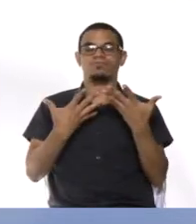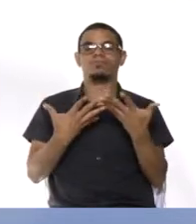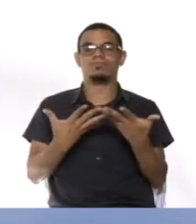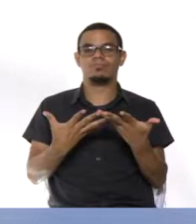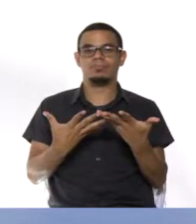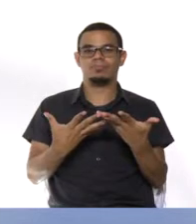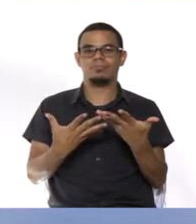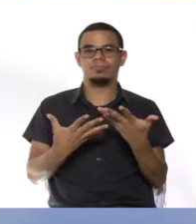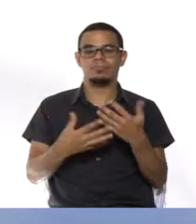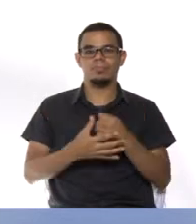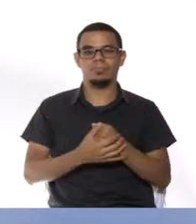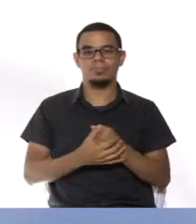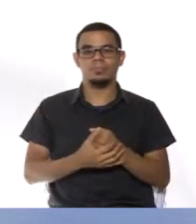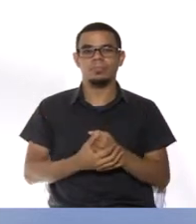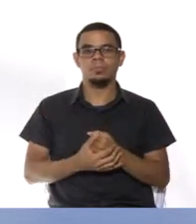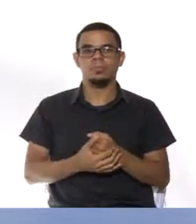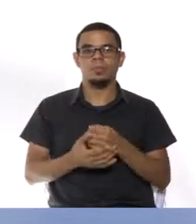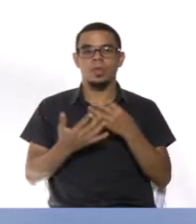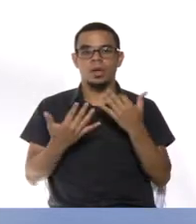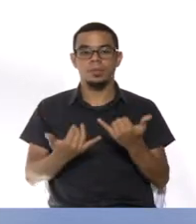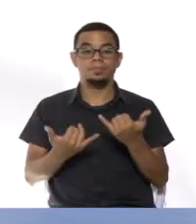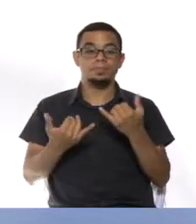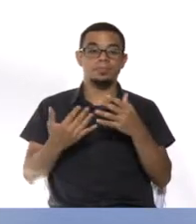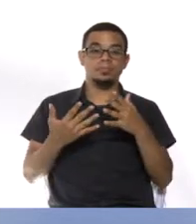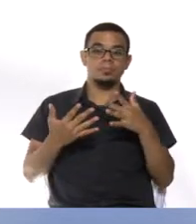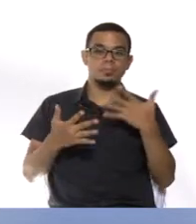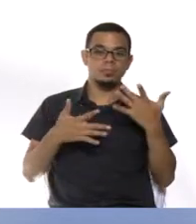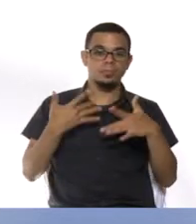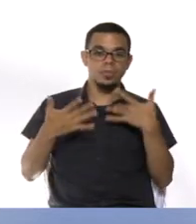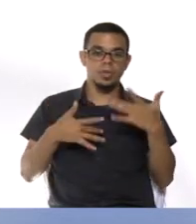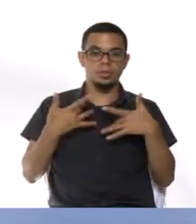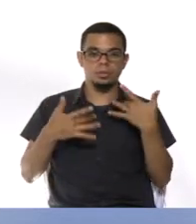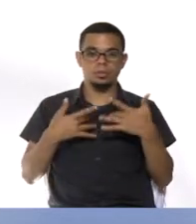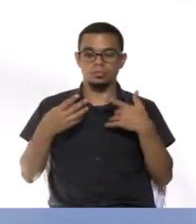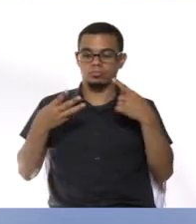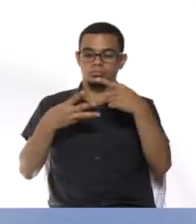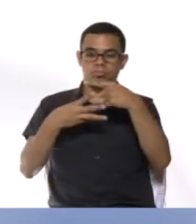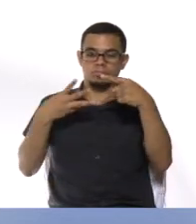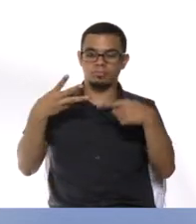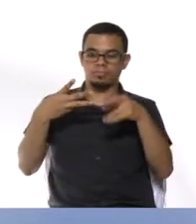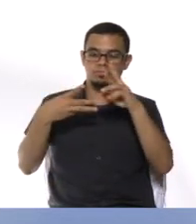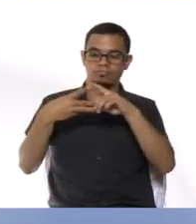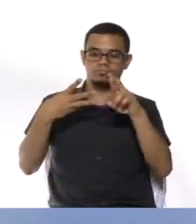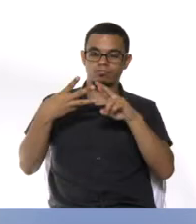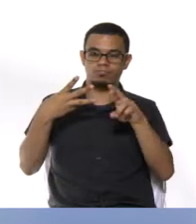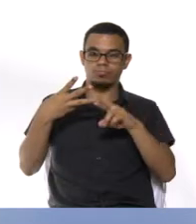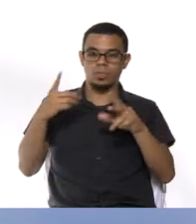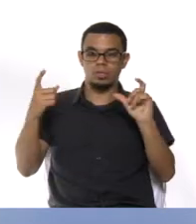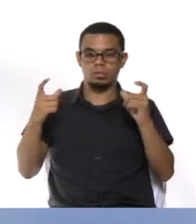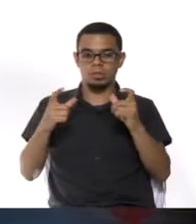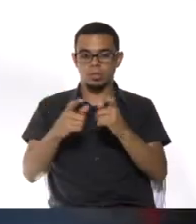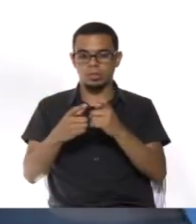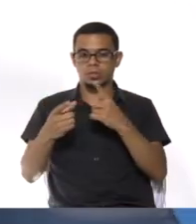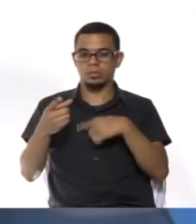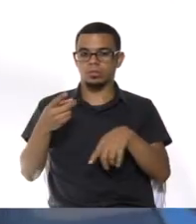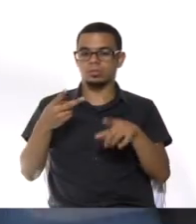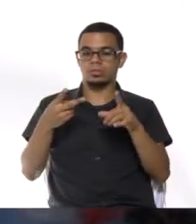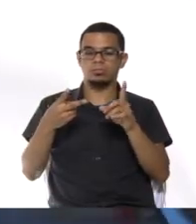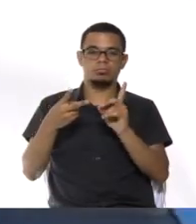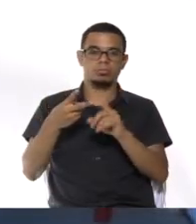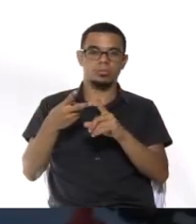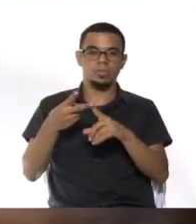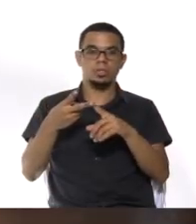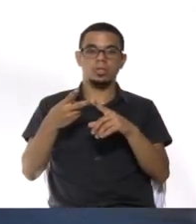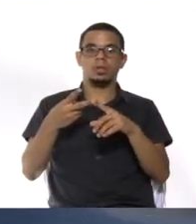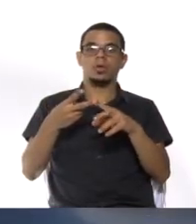este caso, que estábamos integrando la actividad de ayer, que es el uso de las 3 R's, que es reducir, hablamos de las 3